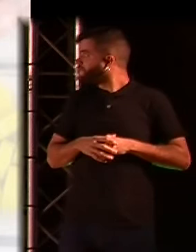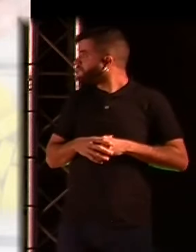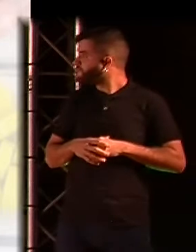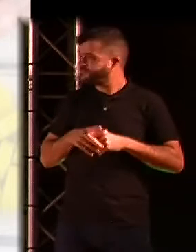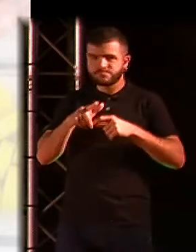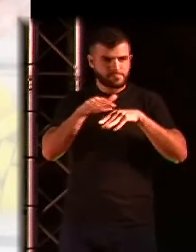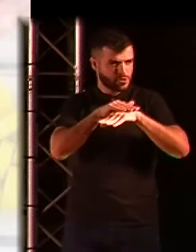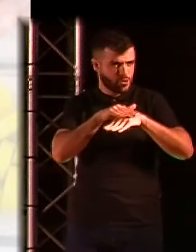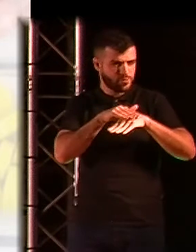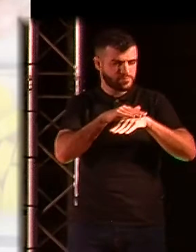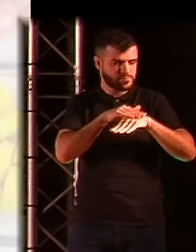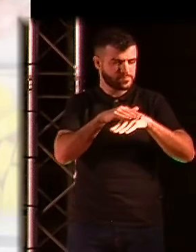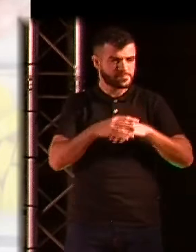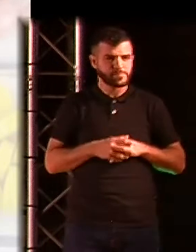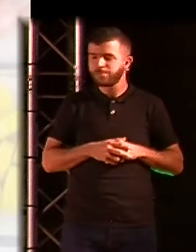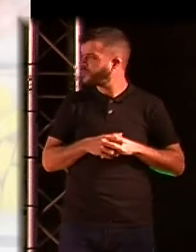¿Perdón?